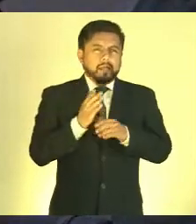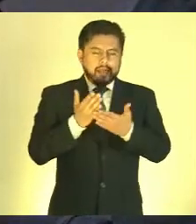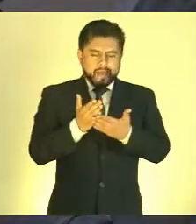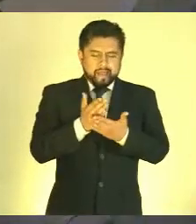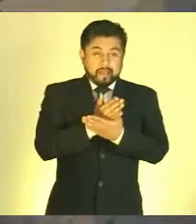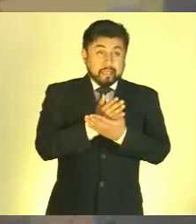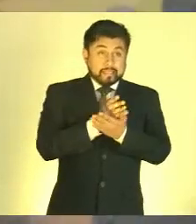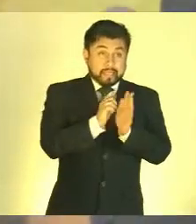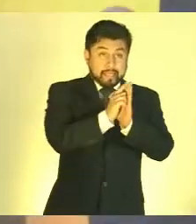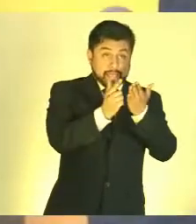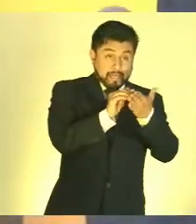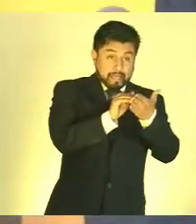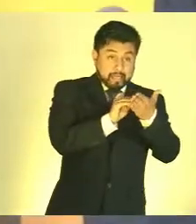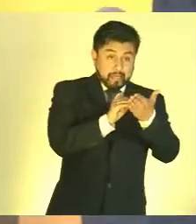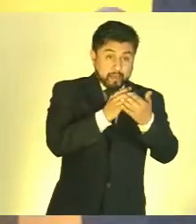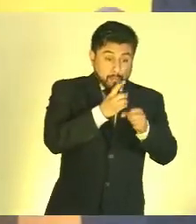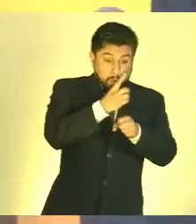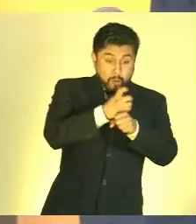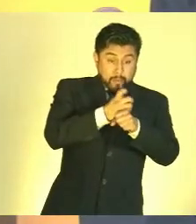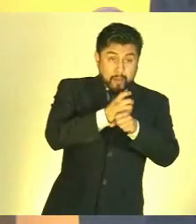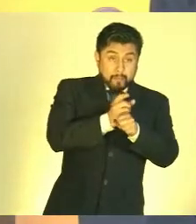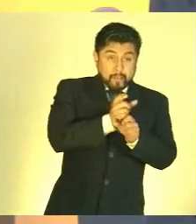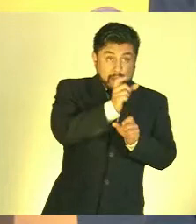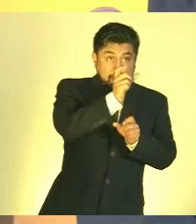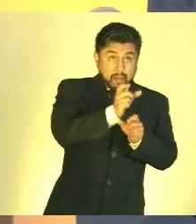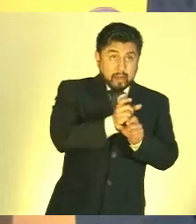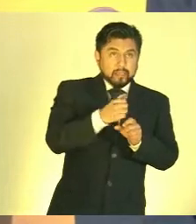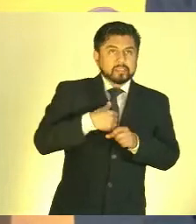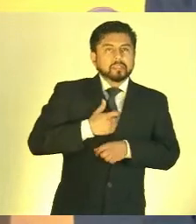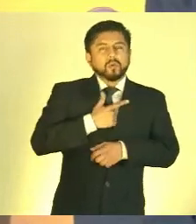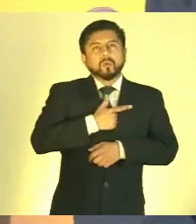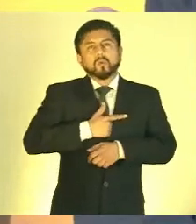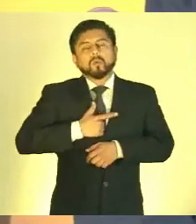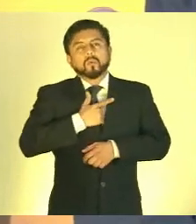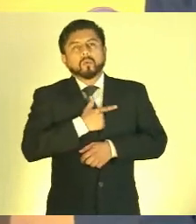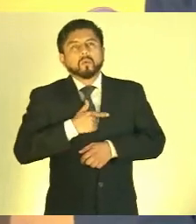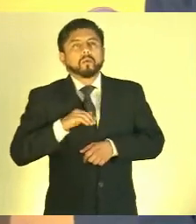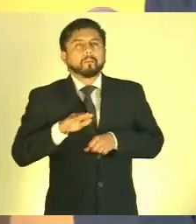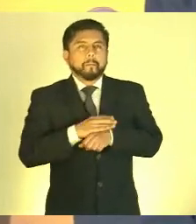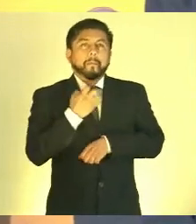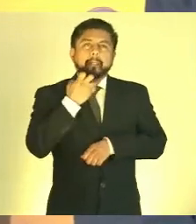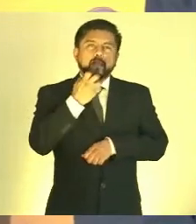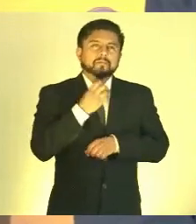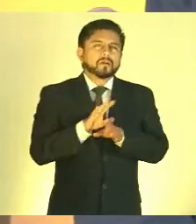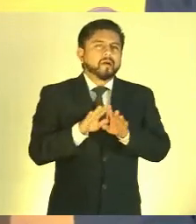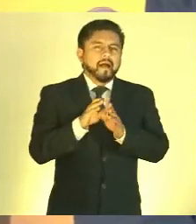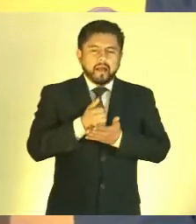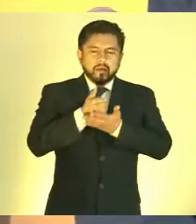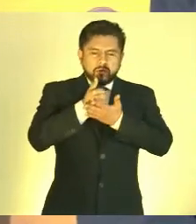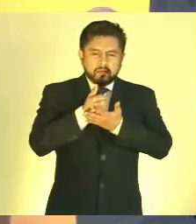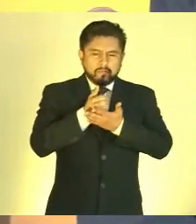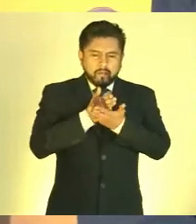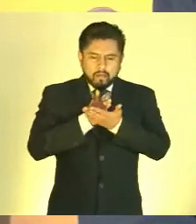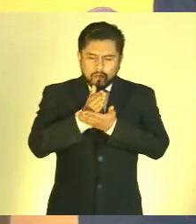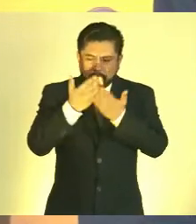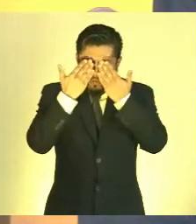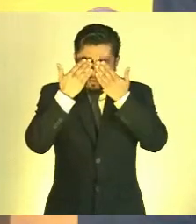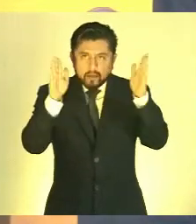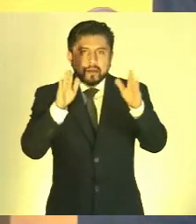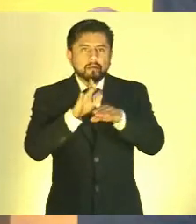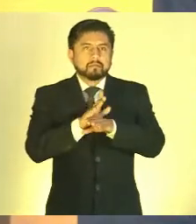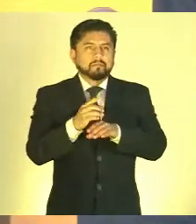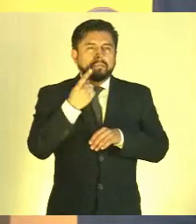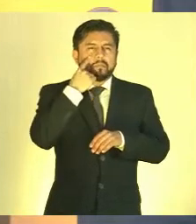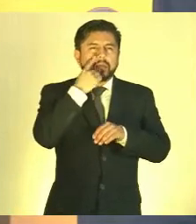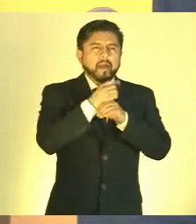que pones de Primo Levi, que me voy a permitir leer porque creo que da muy bien la entrada a la novela. Dice, la distinción entre